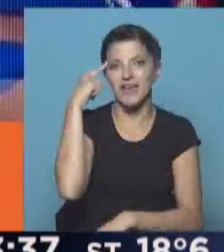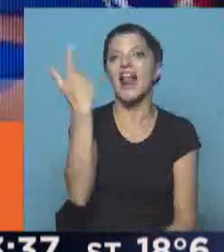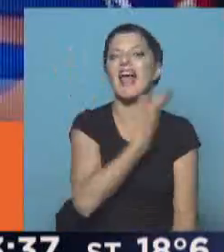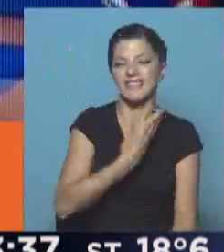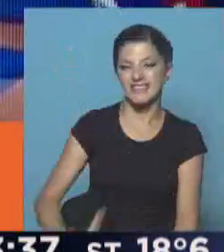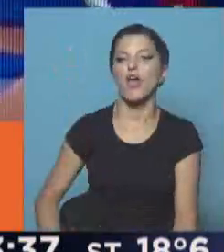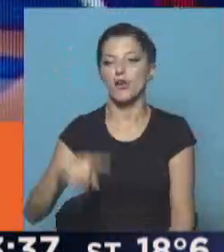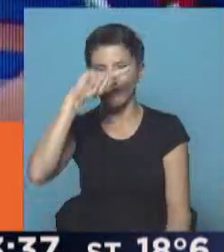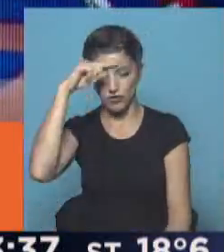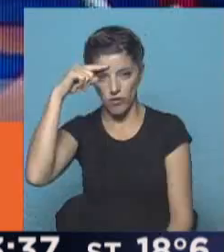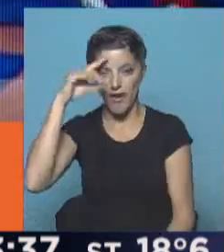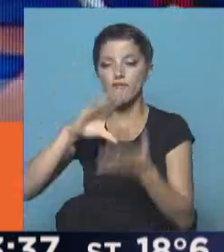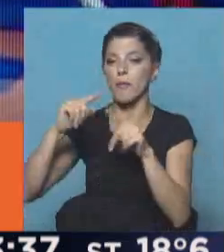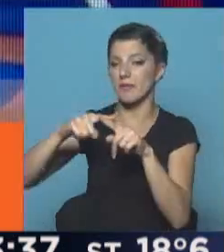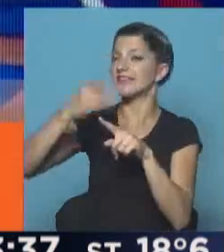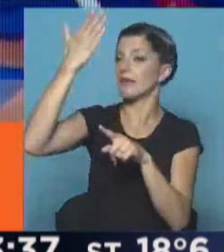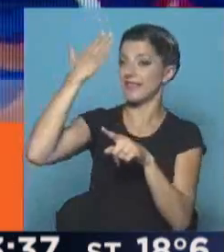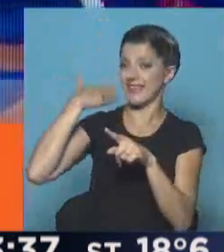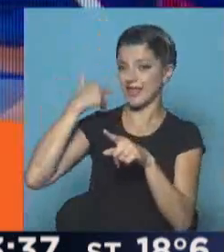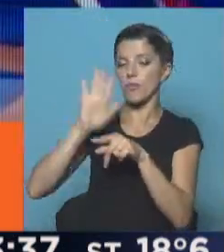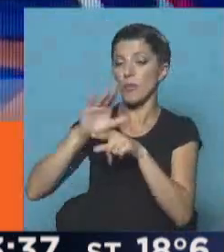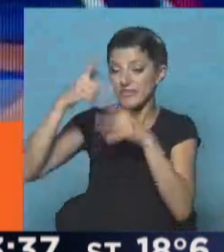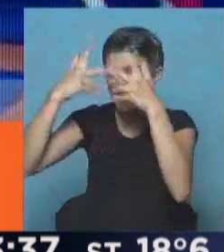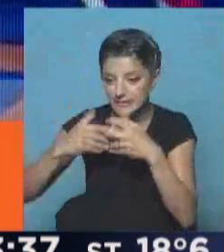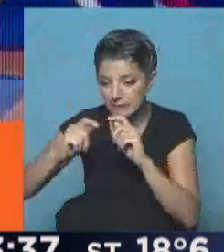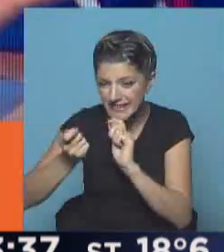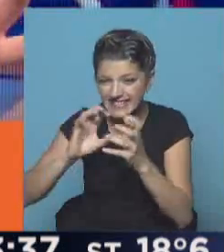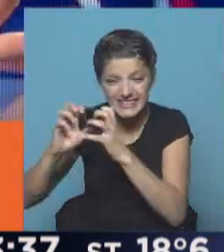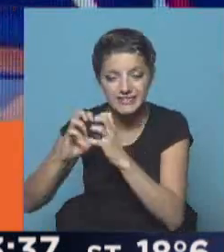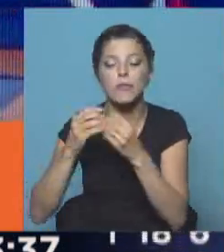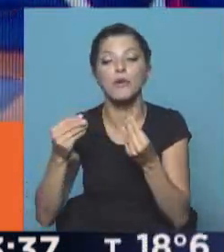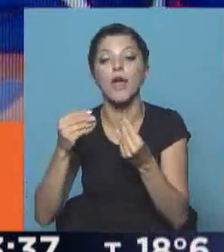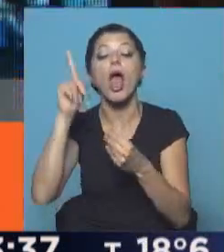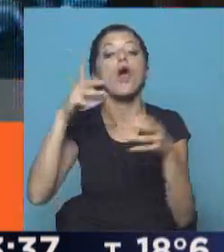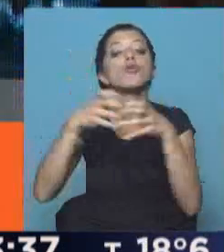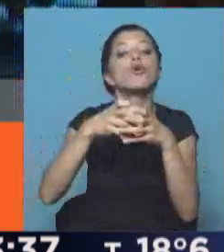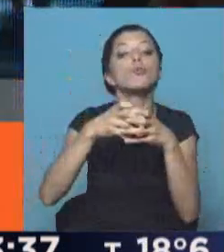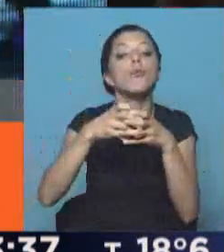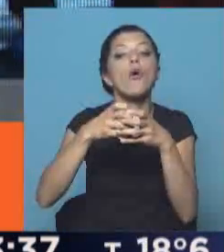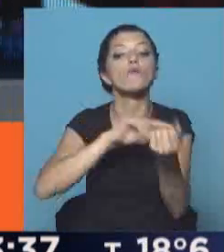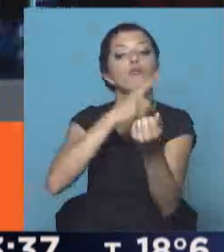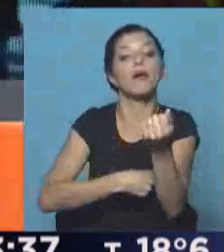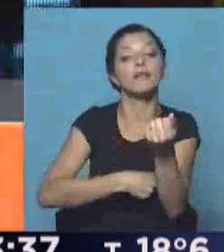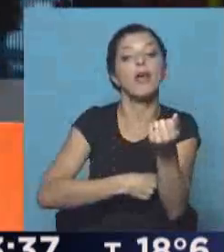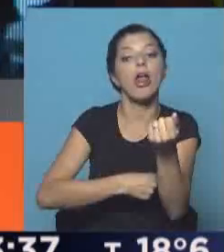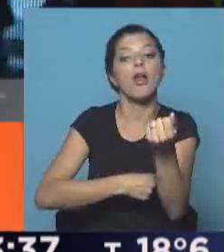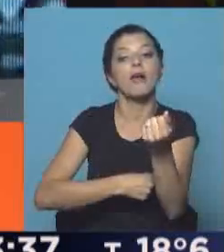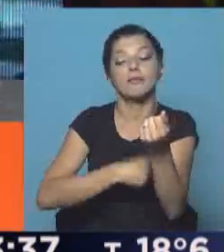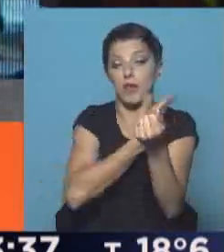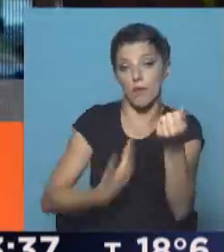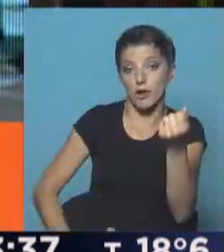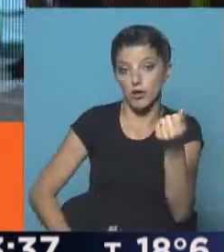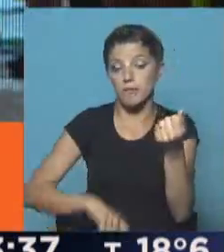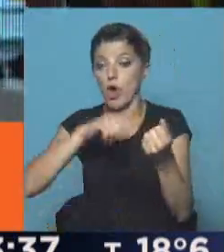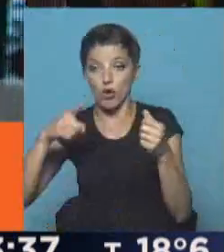política del siglo XX, me parece que está entrando en crisis, básicamente por esto. Hay fuerzas que están por arriba de los Estados-Nación que no controlan y entonces por abajo empiezan a surgir